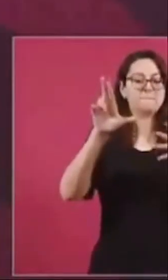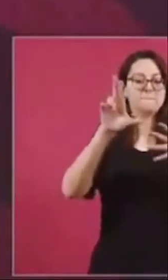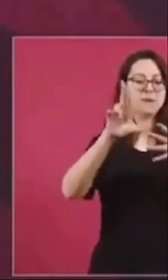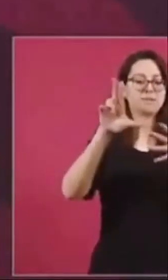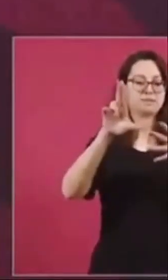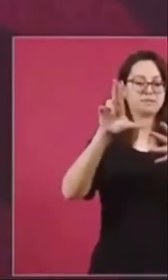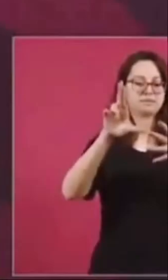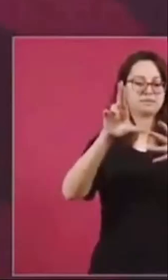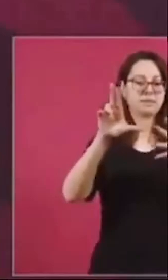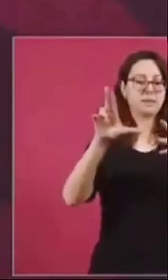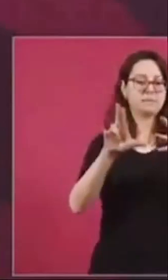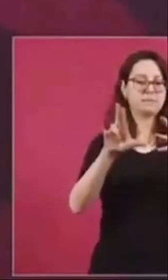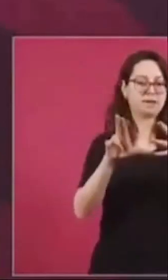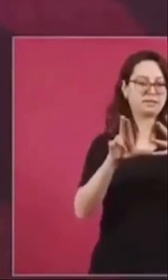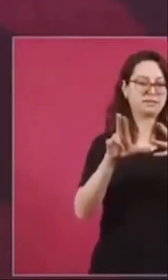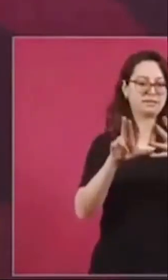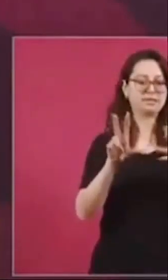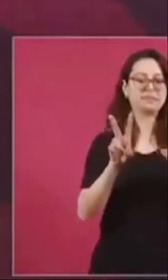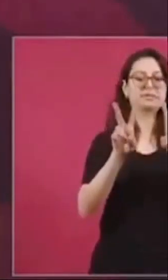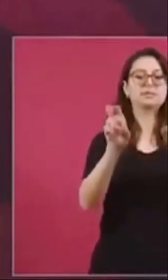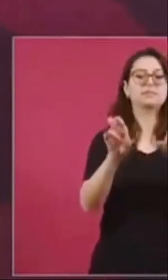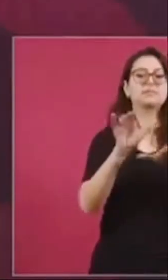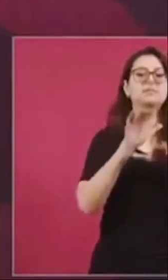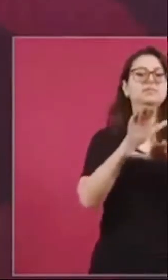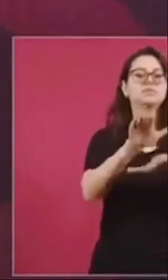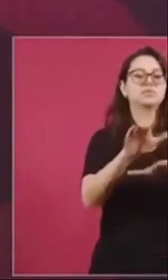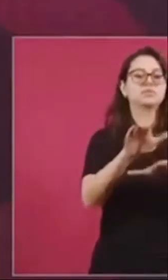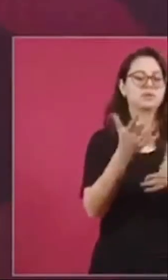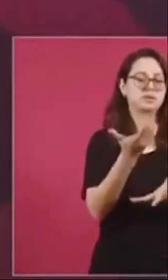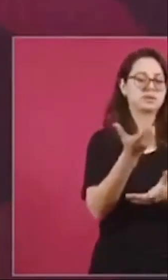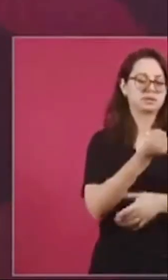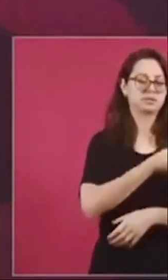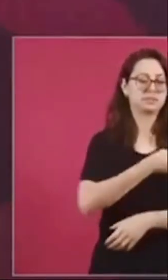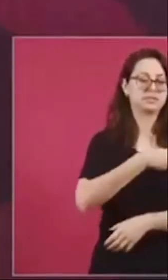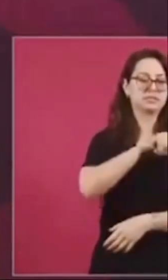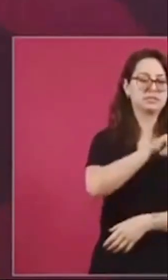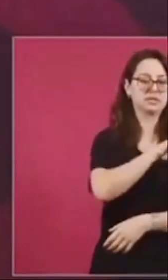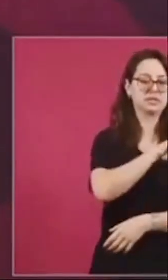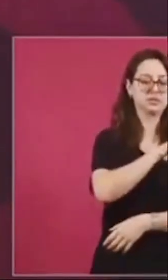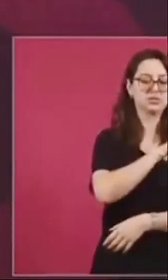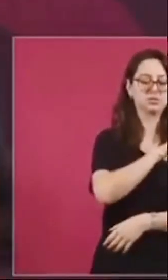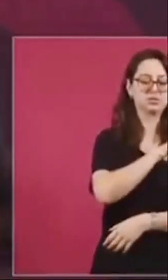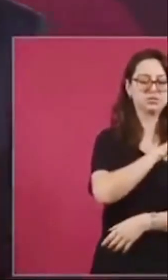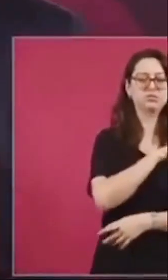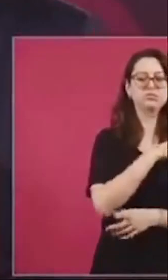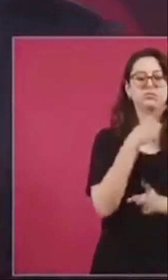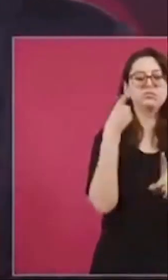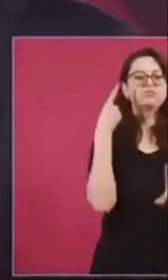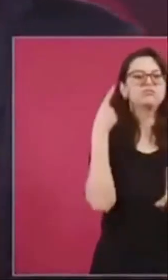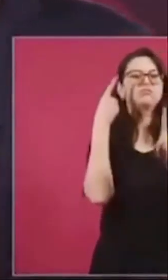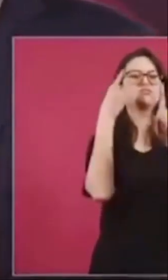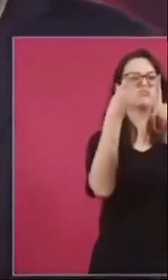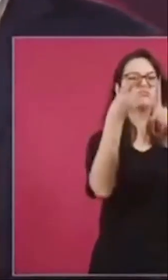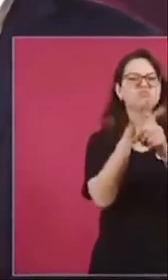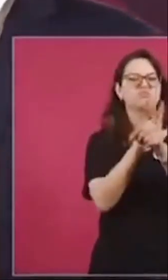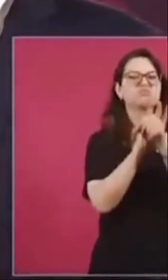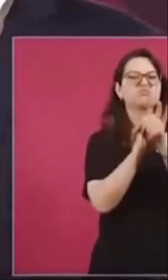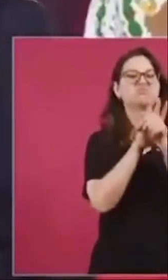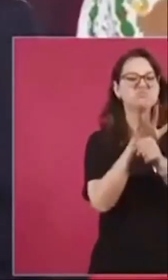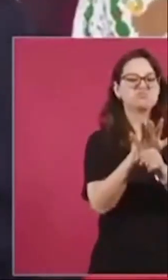los magistrados y las magistradas hagan una cosa que es fundamental, que es en agosto evaluar las condiciones en las